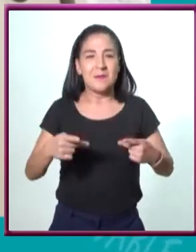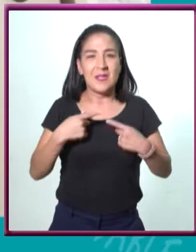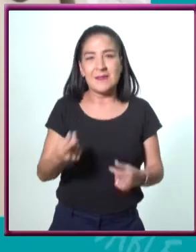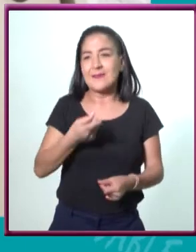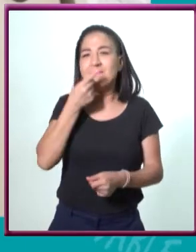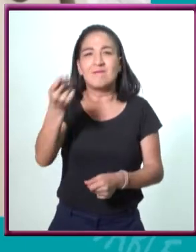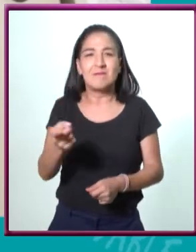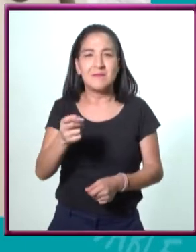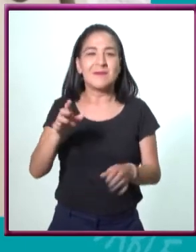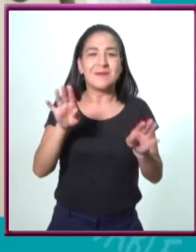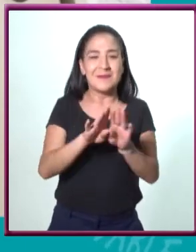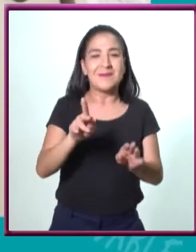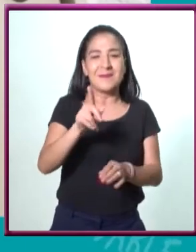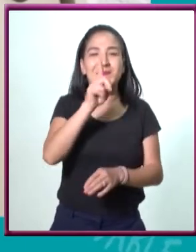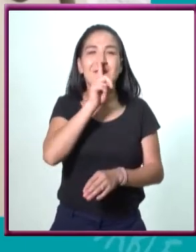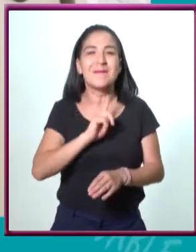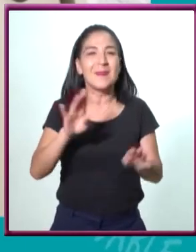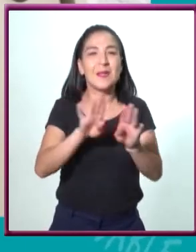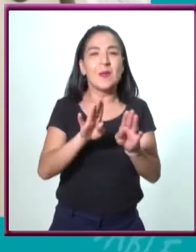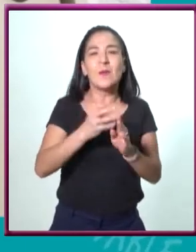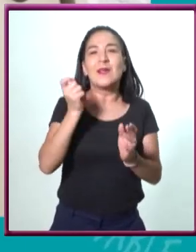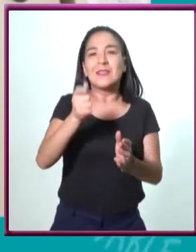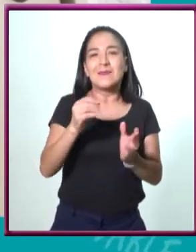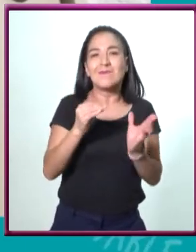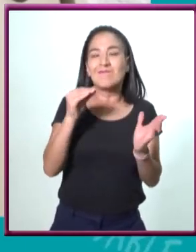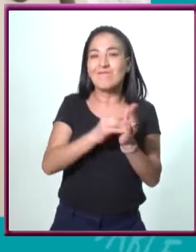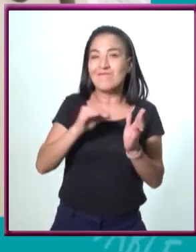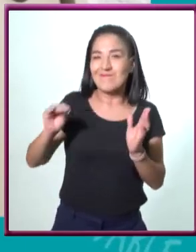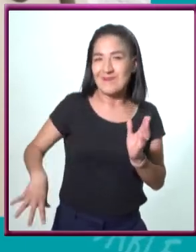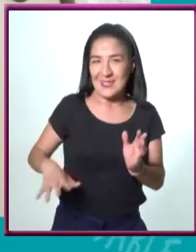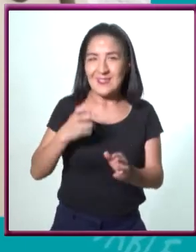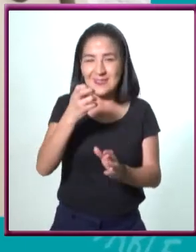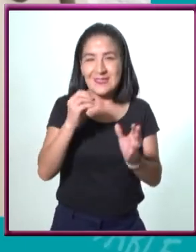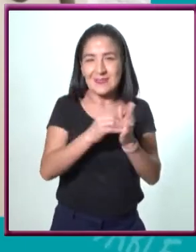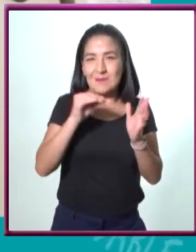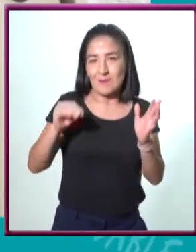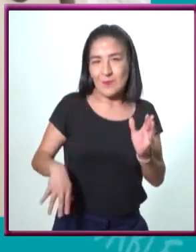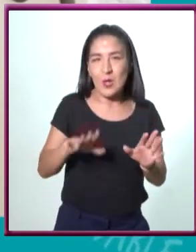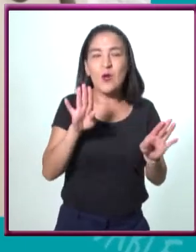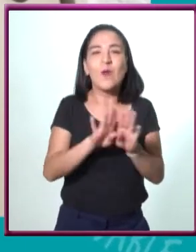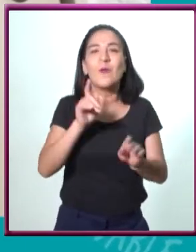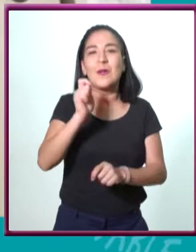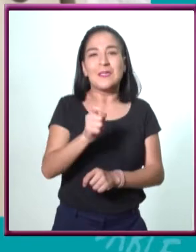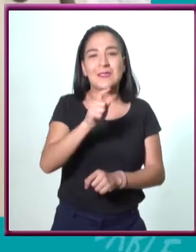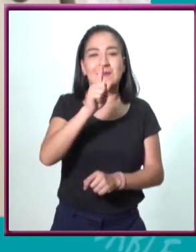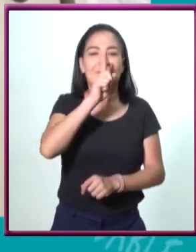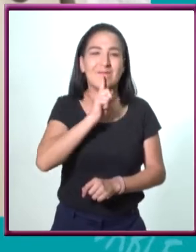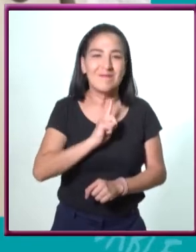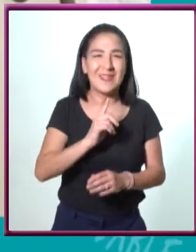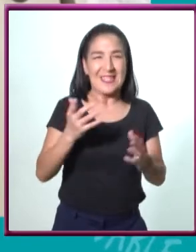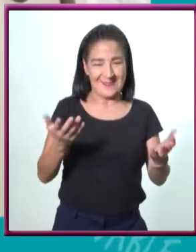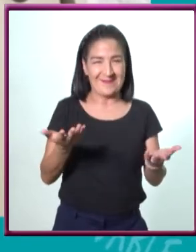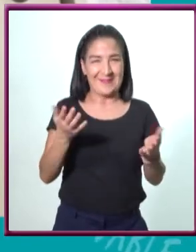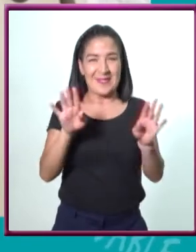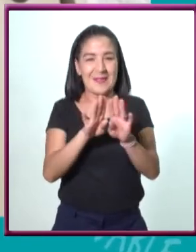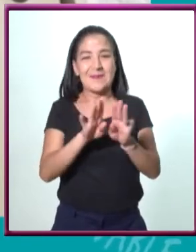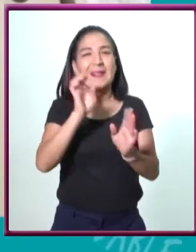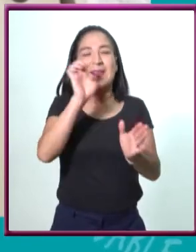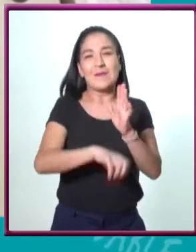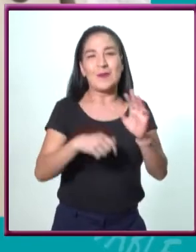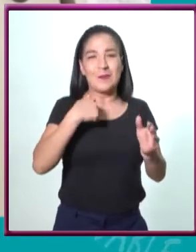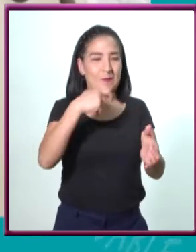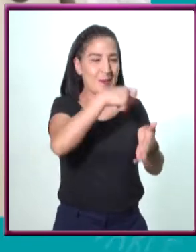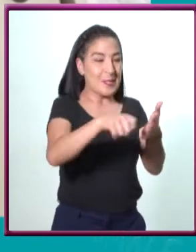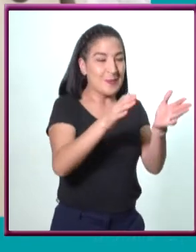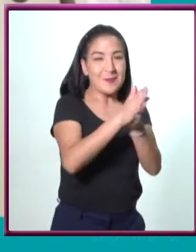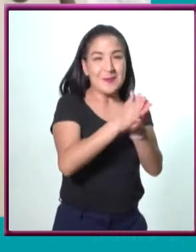sepa. No mentir, más bien ocultar, pero no si es importante. Tal vez, no sé, si me compré un chocolate